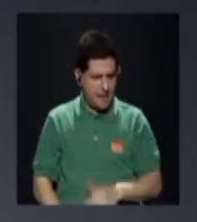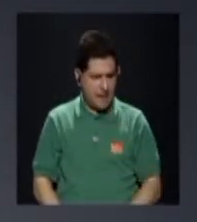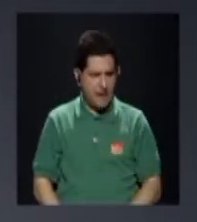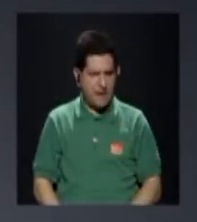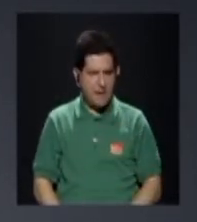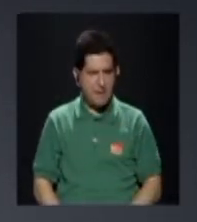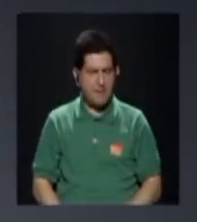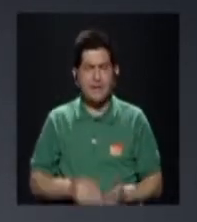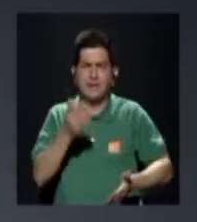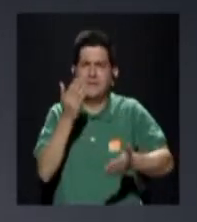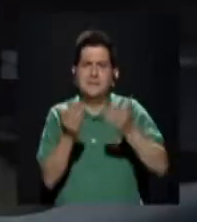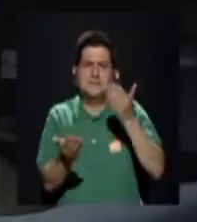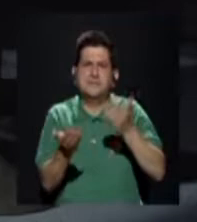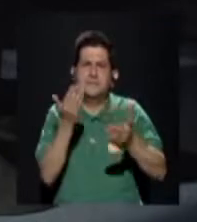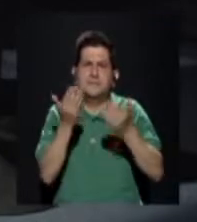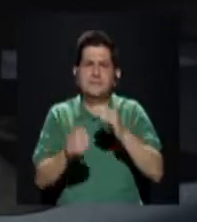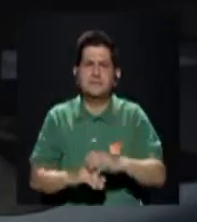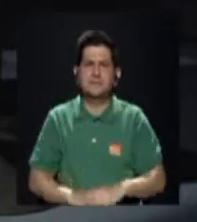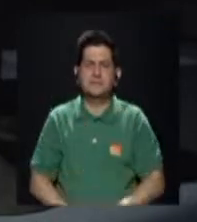en cierta forma